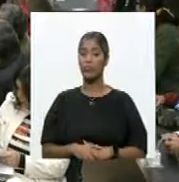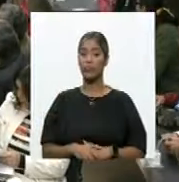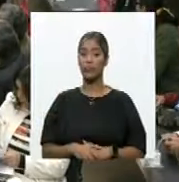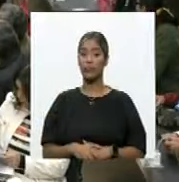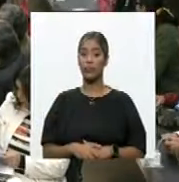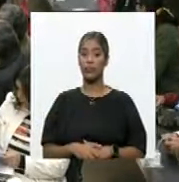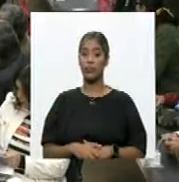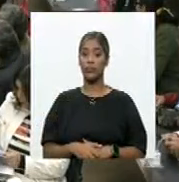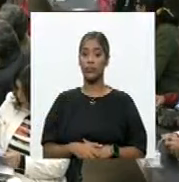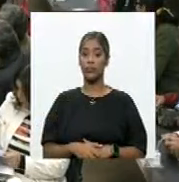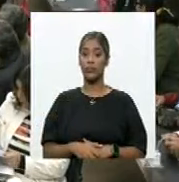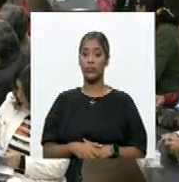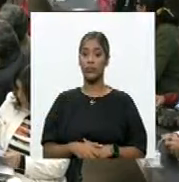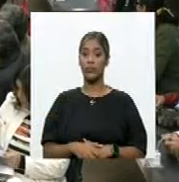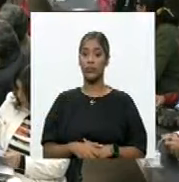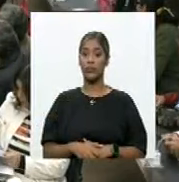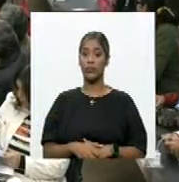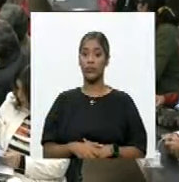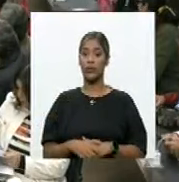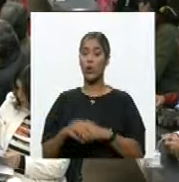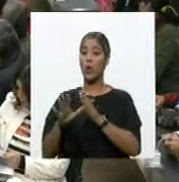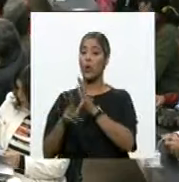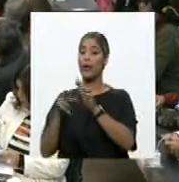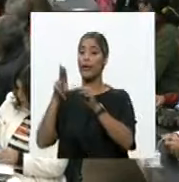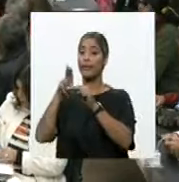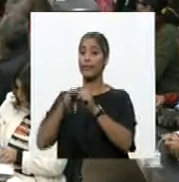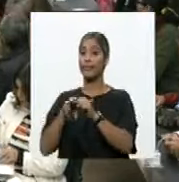Le robaron la curula al diputado Correa. Eso pasa en...